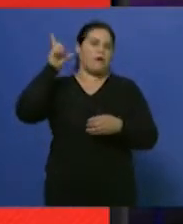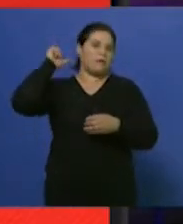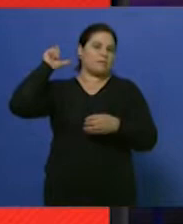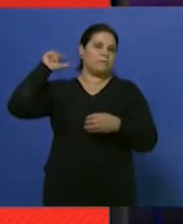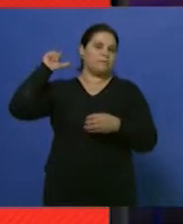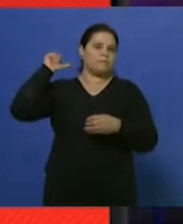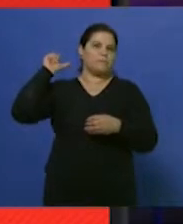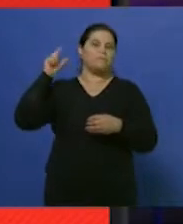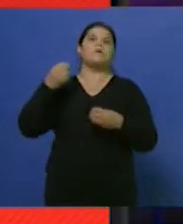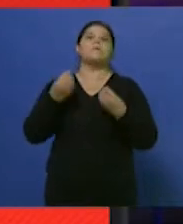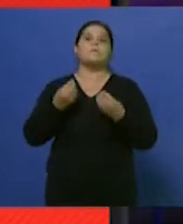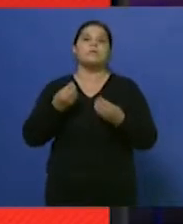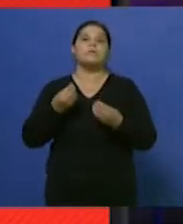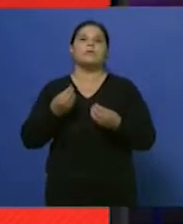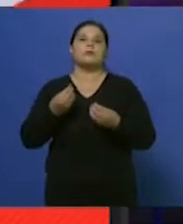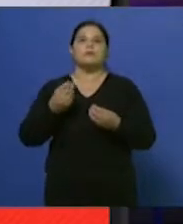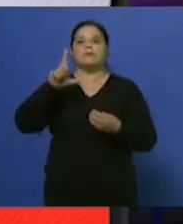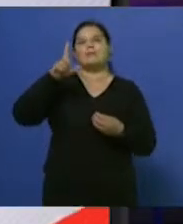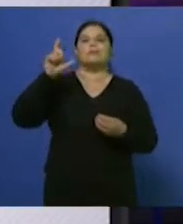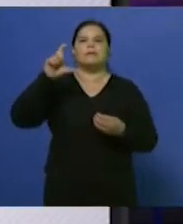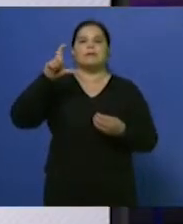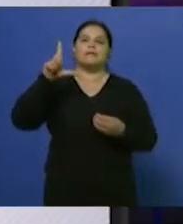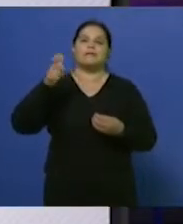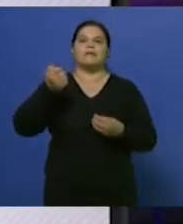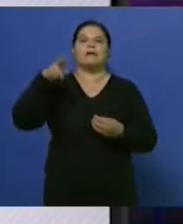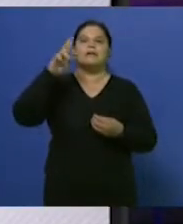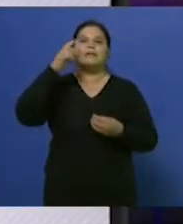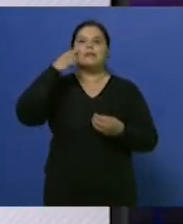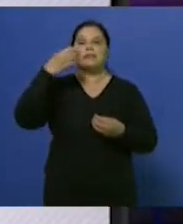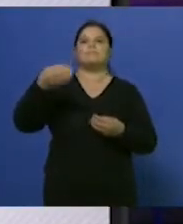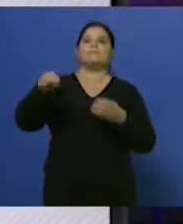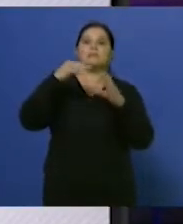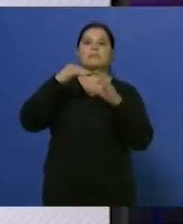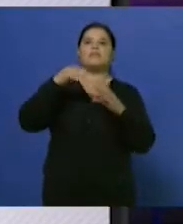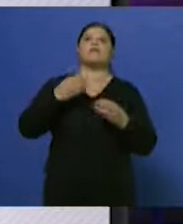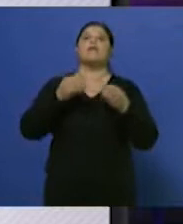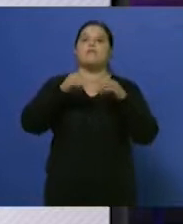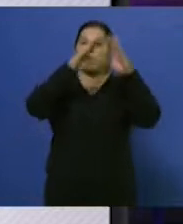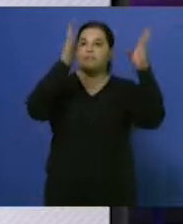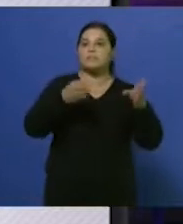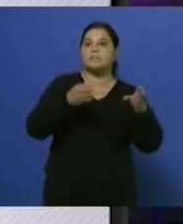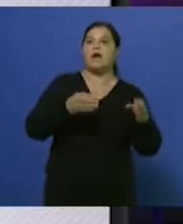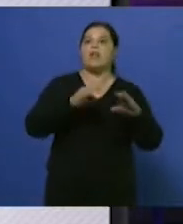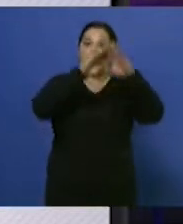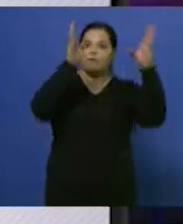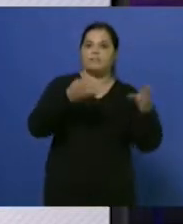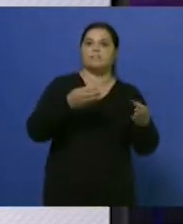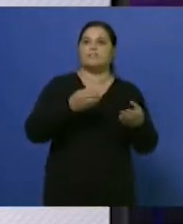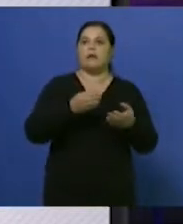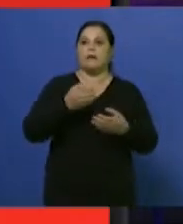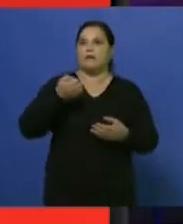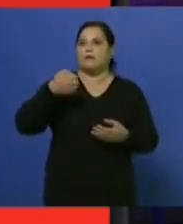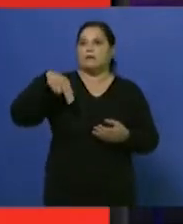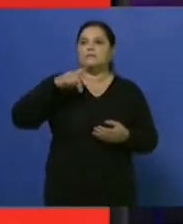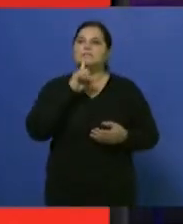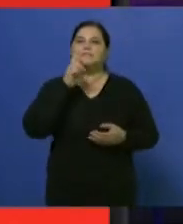Clarín dejó trascender una presentación que finalmente se hizo ayer lunes por parte de la Oficina Anticorrupción que preside Laura